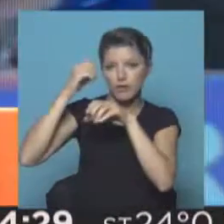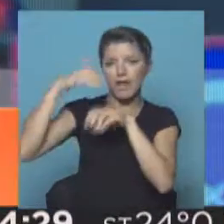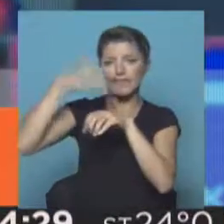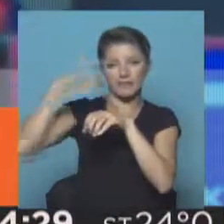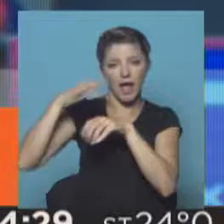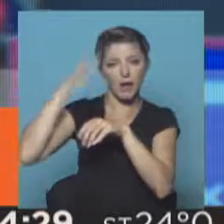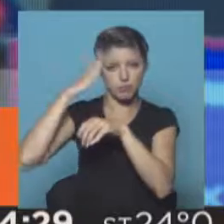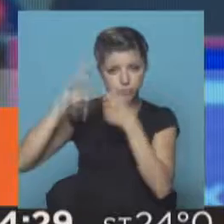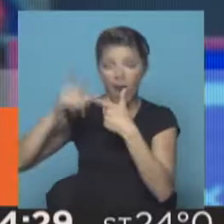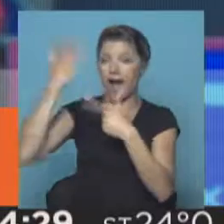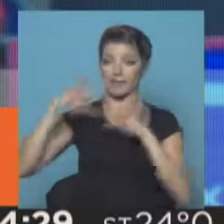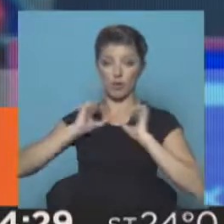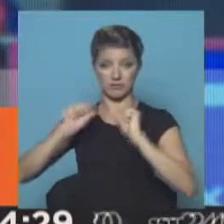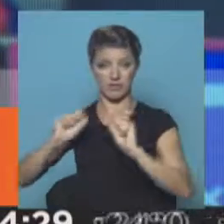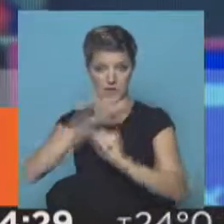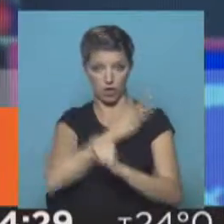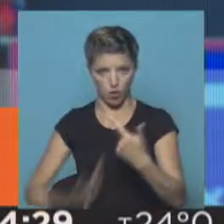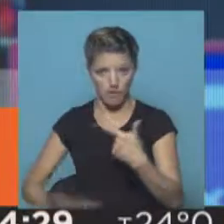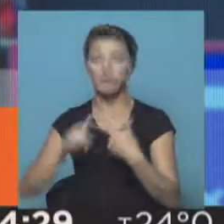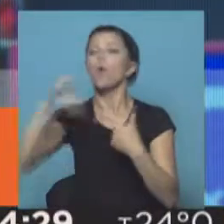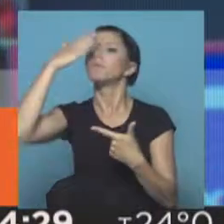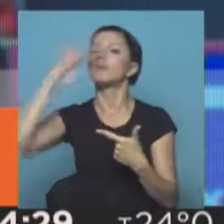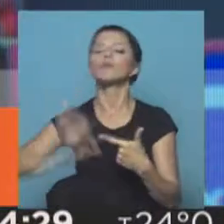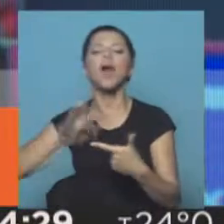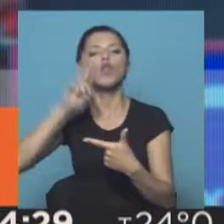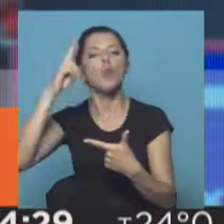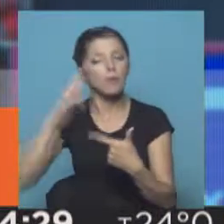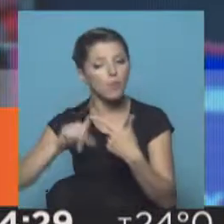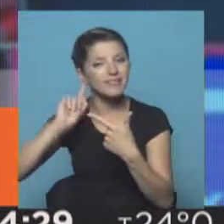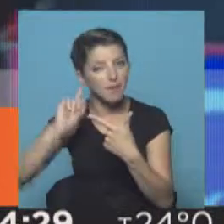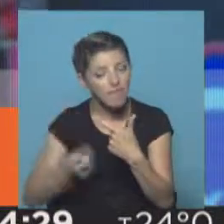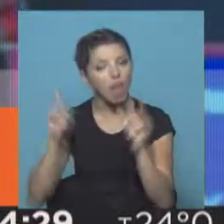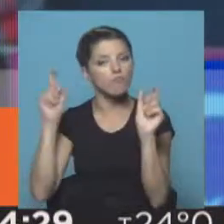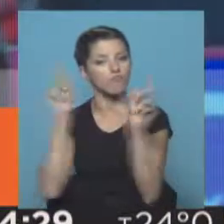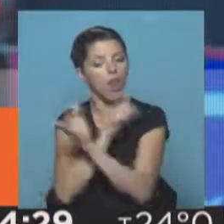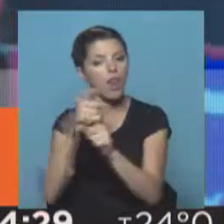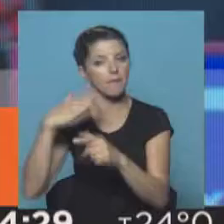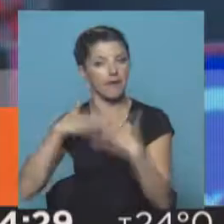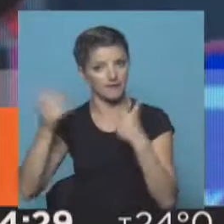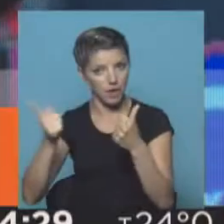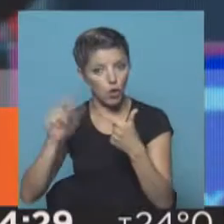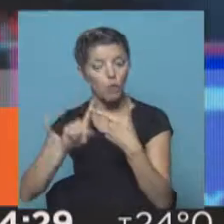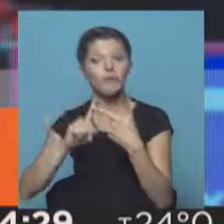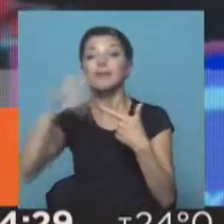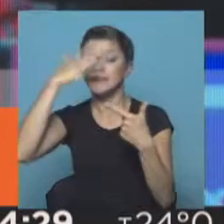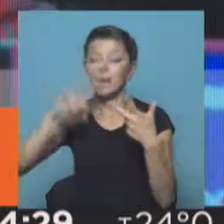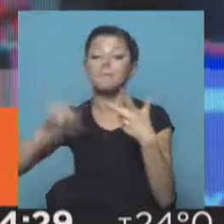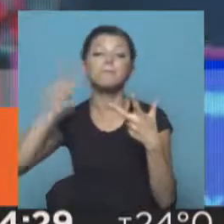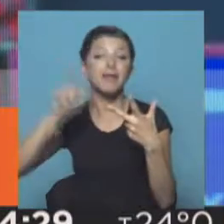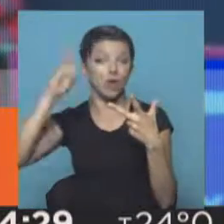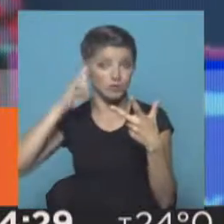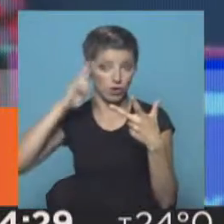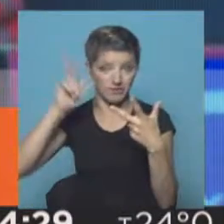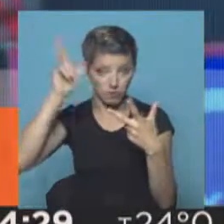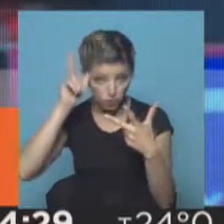ha caído en otra ocasión en 2009 cuando ya había disputado las primarias con Obama y en 1998 cuando era